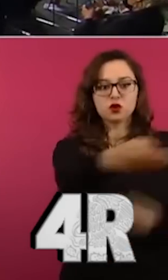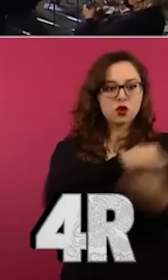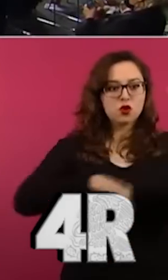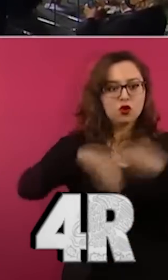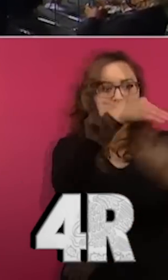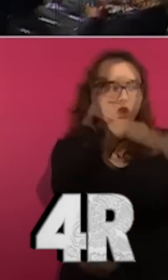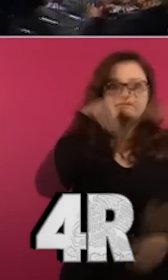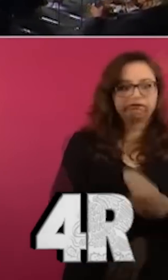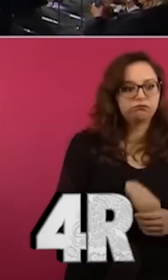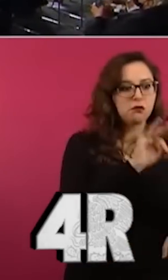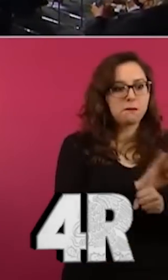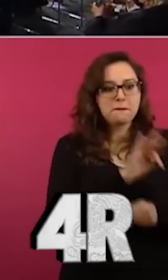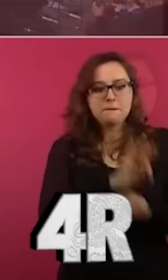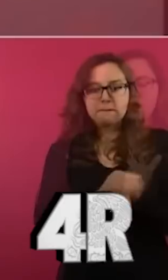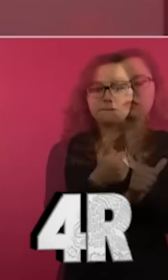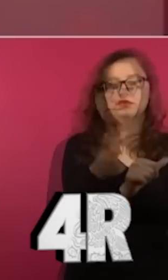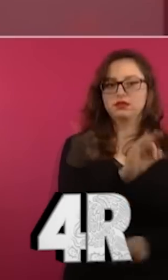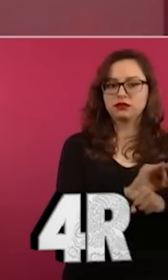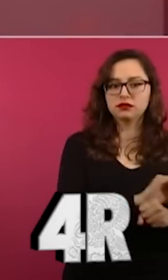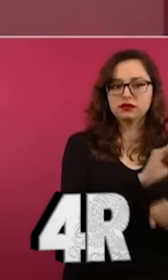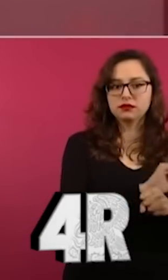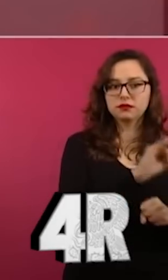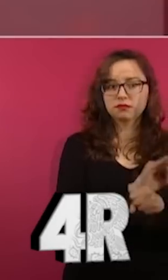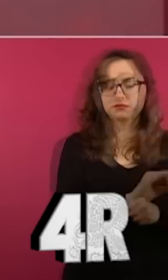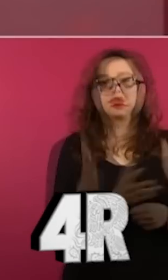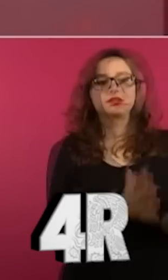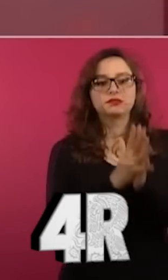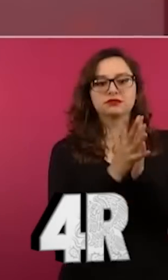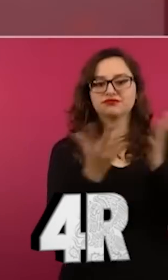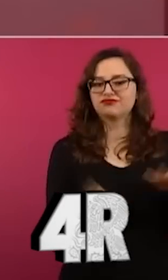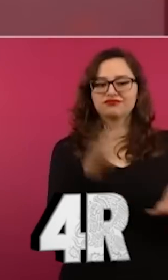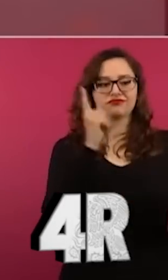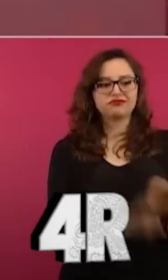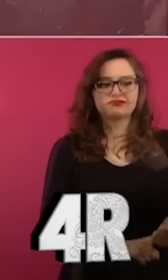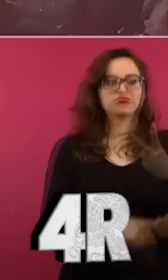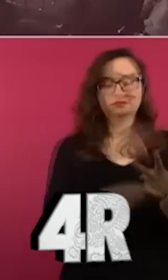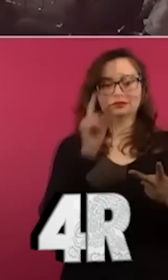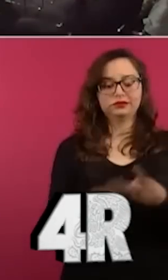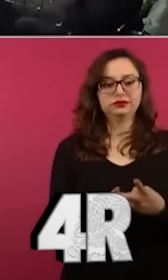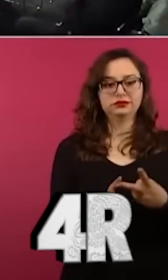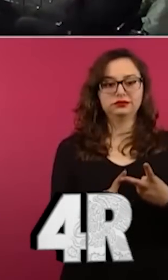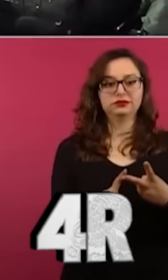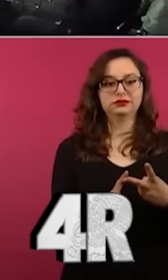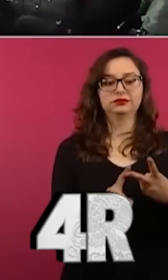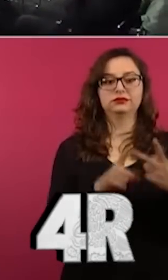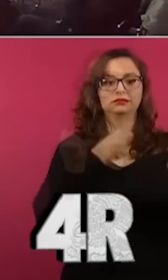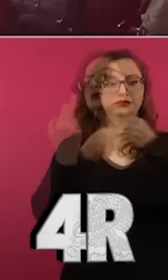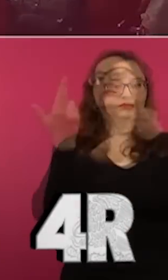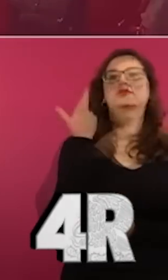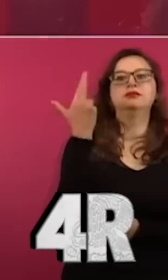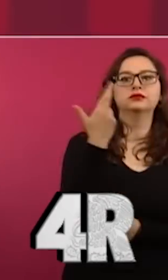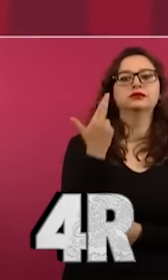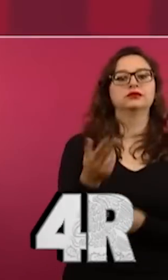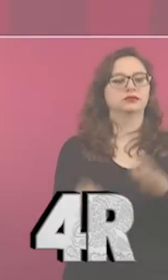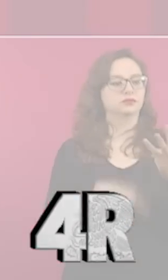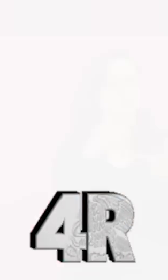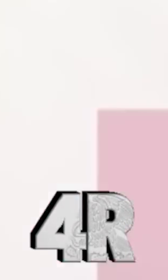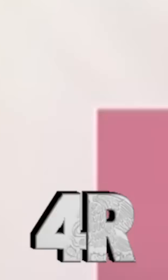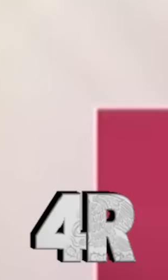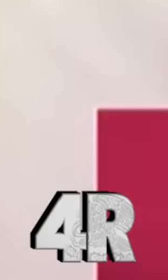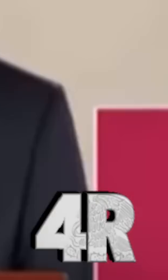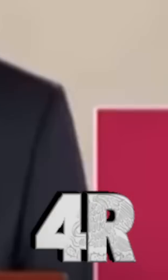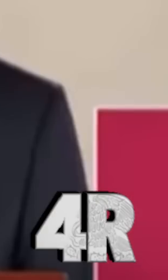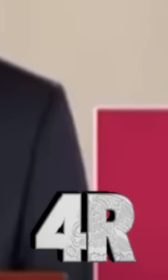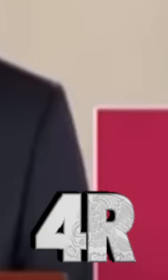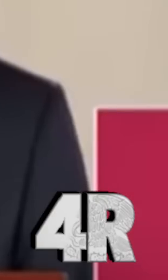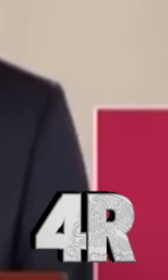de silencio, de impunidad, donde participaron autoridades, medios de información, todos. Y